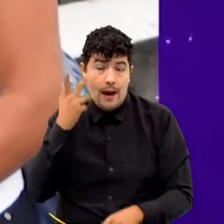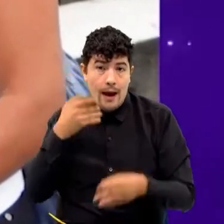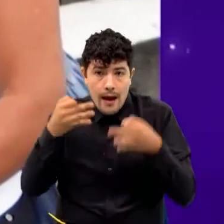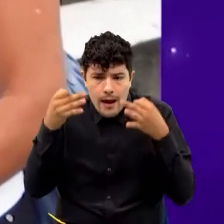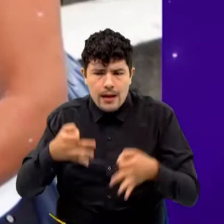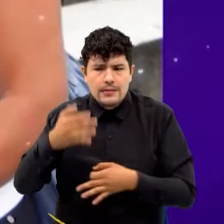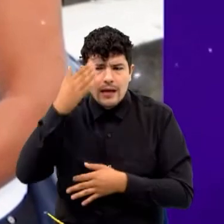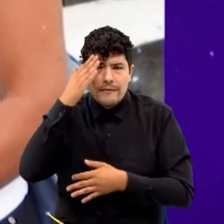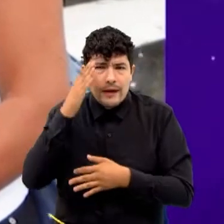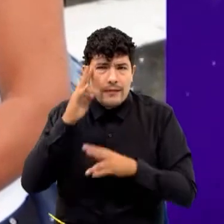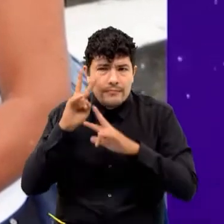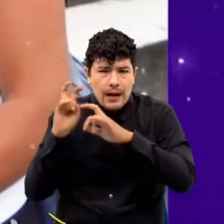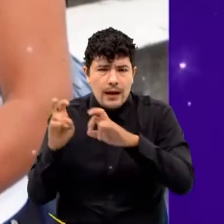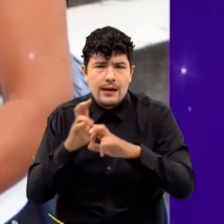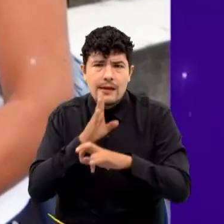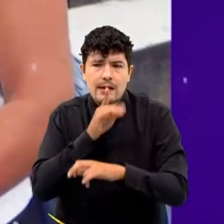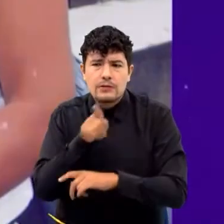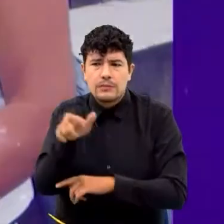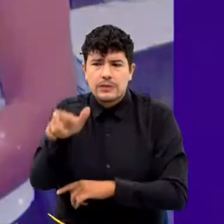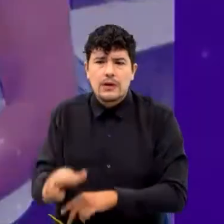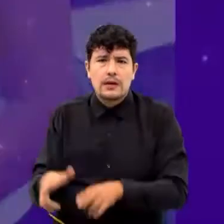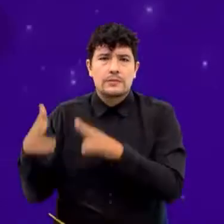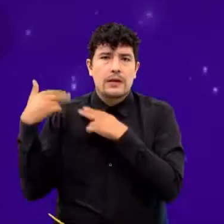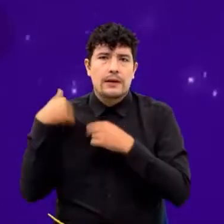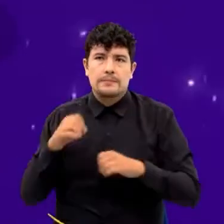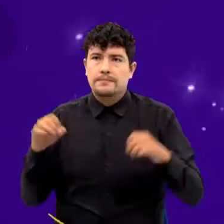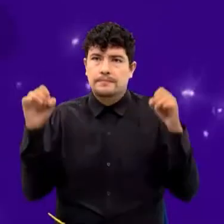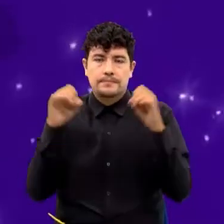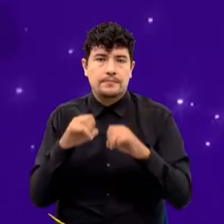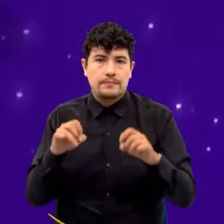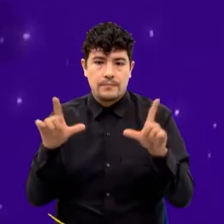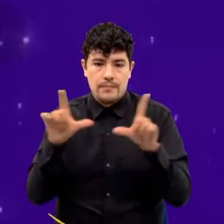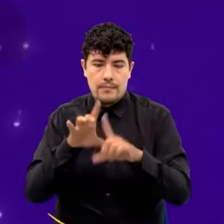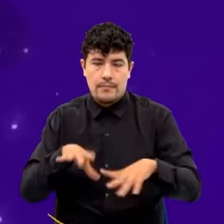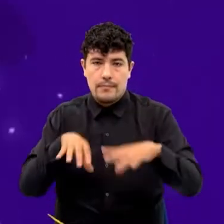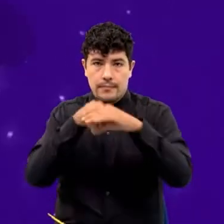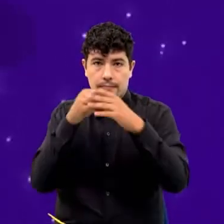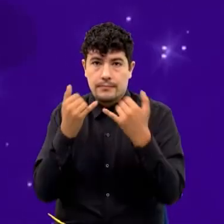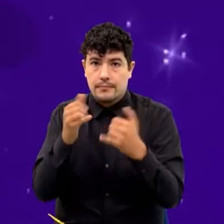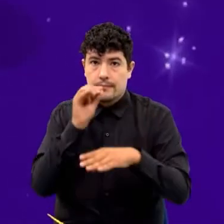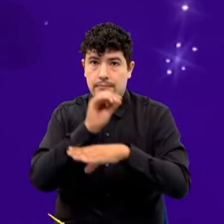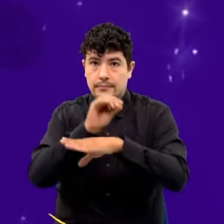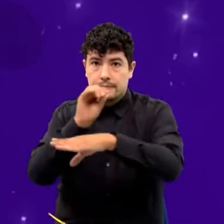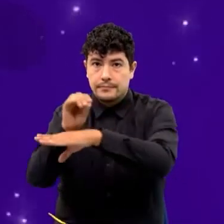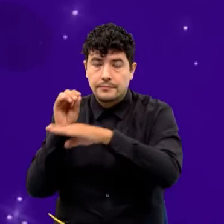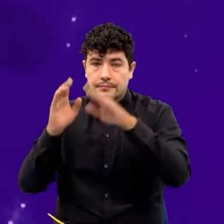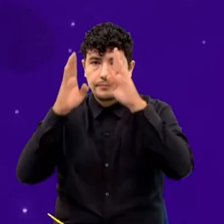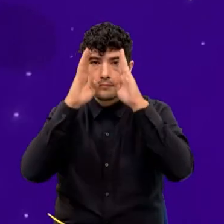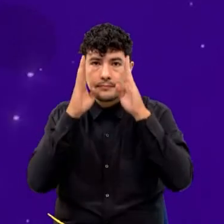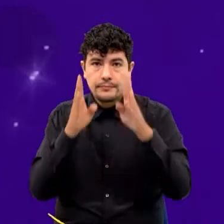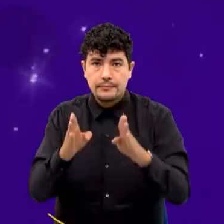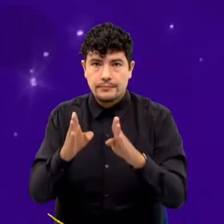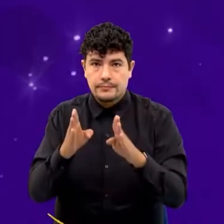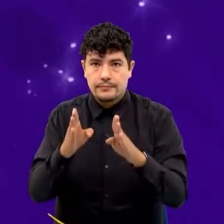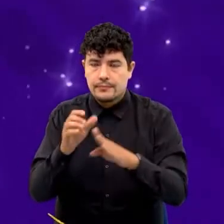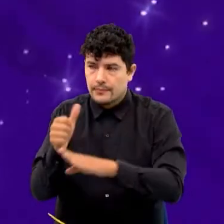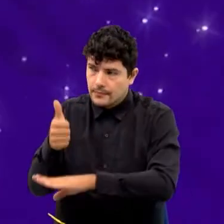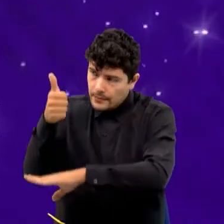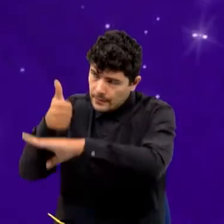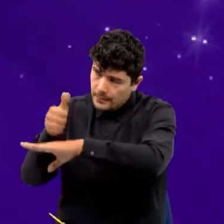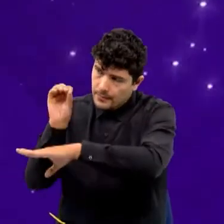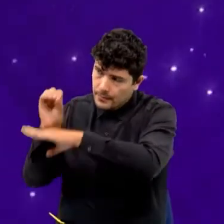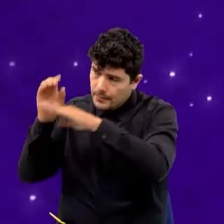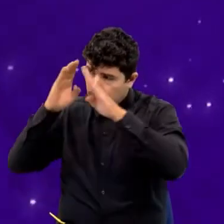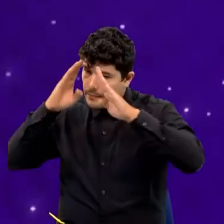la investigación y el paradero del culpable. Desde el Canal TRO hacemos un llamado de atención a las autoridades para que avancen